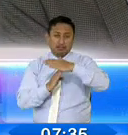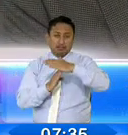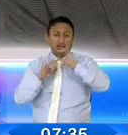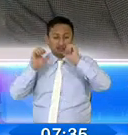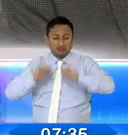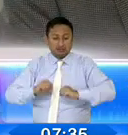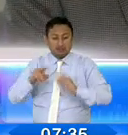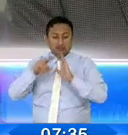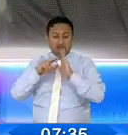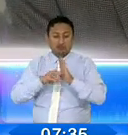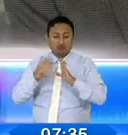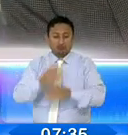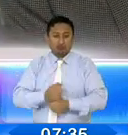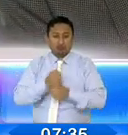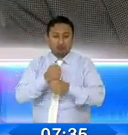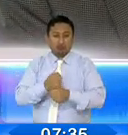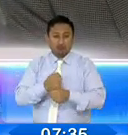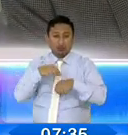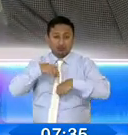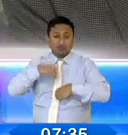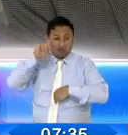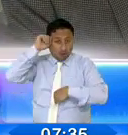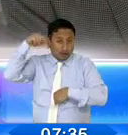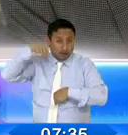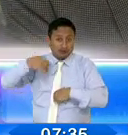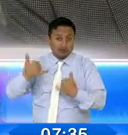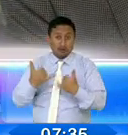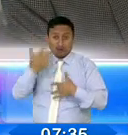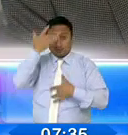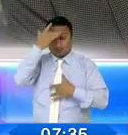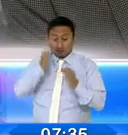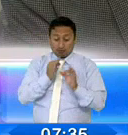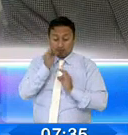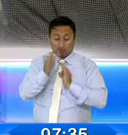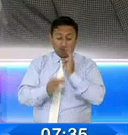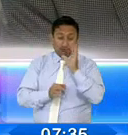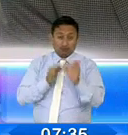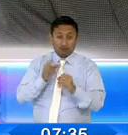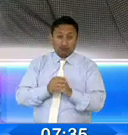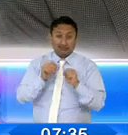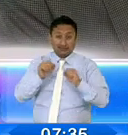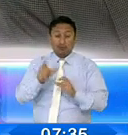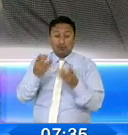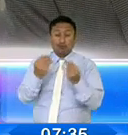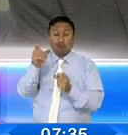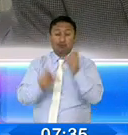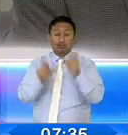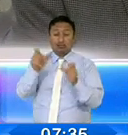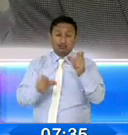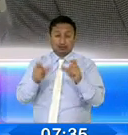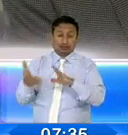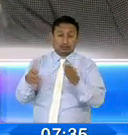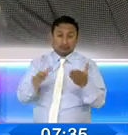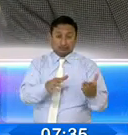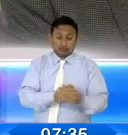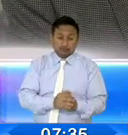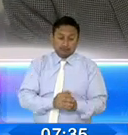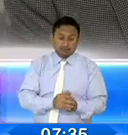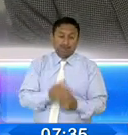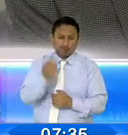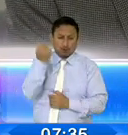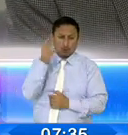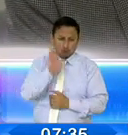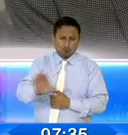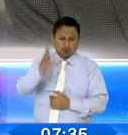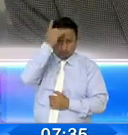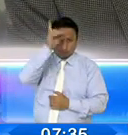bioseguridad del caso. Recordemos que la pandemia sigue pues llevándose a muchos de los ecuatorianos y entendemos la posición que tienen ustedes, pero hay